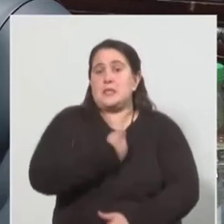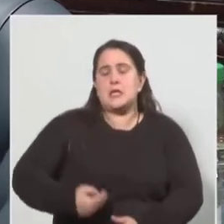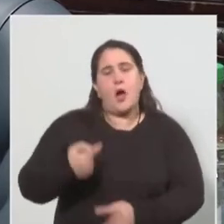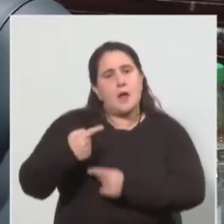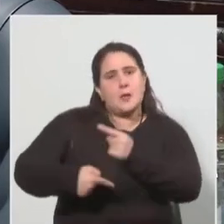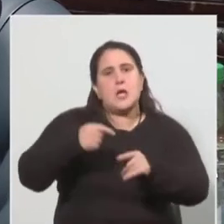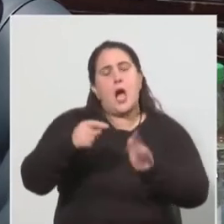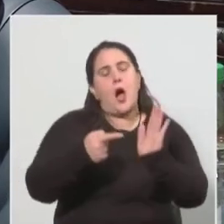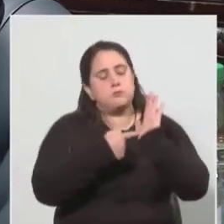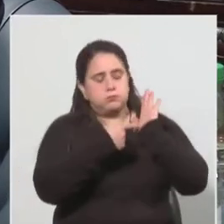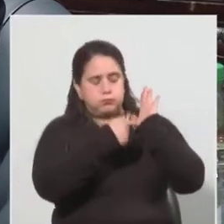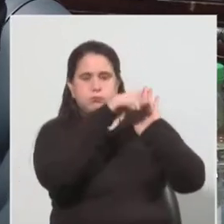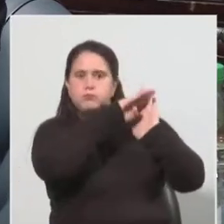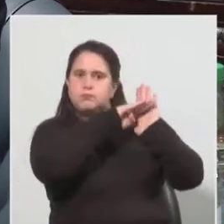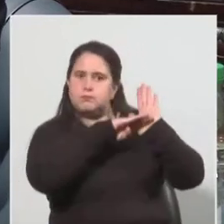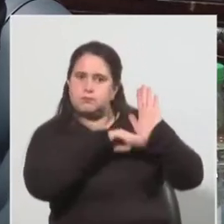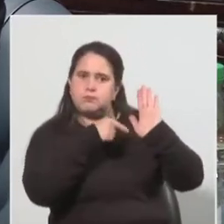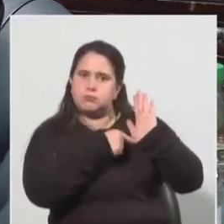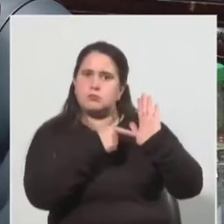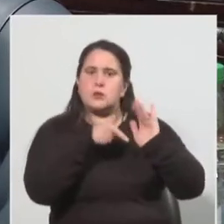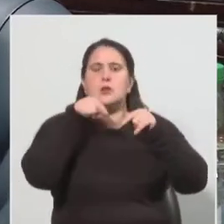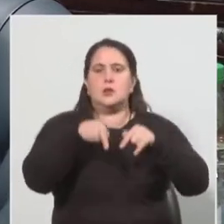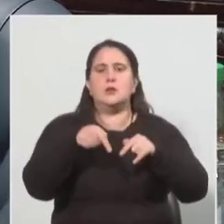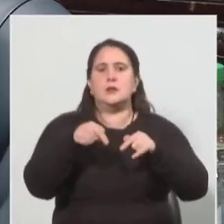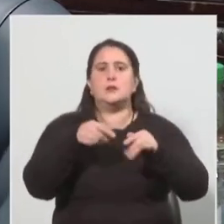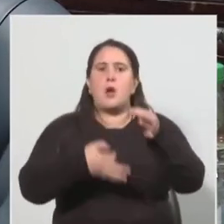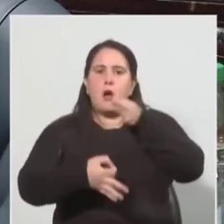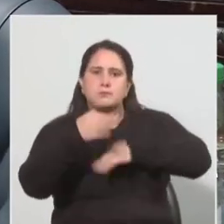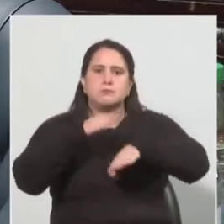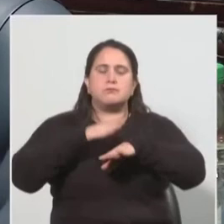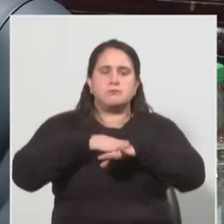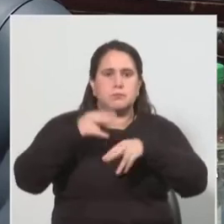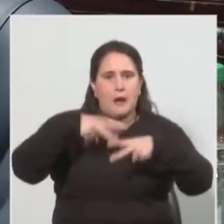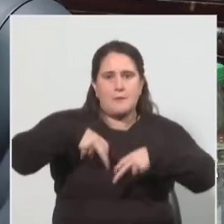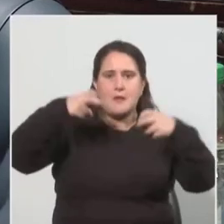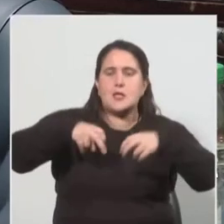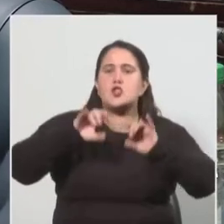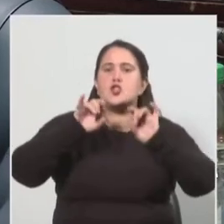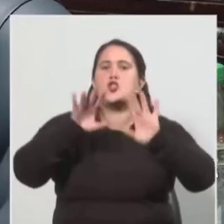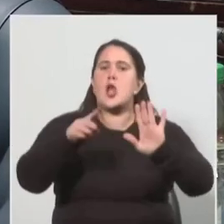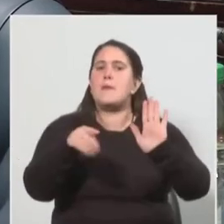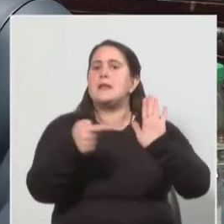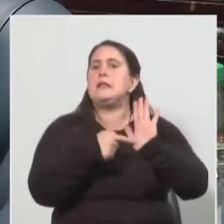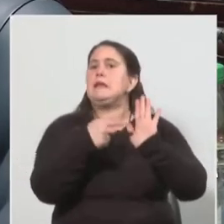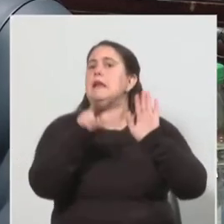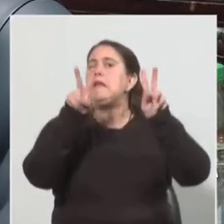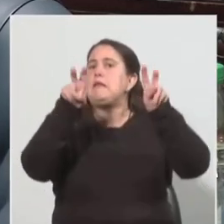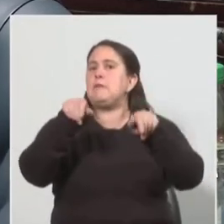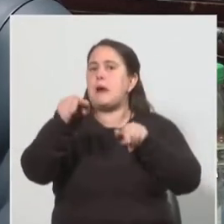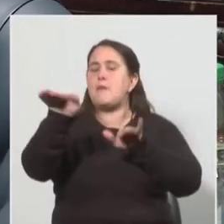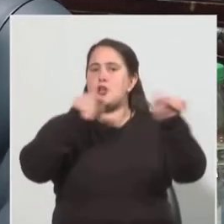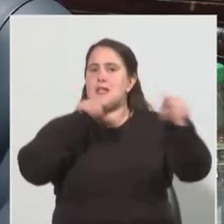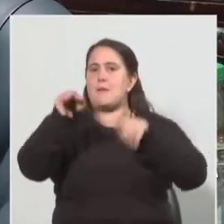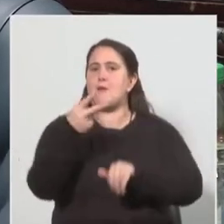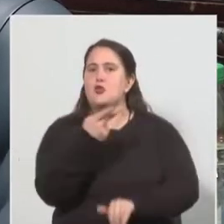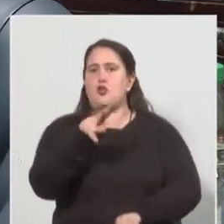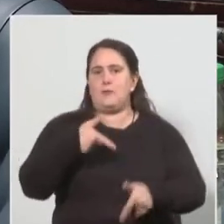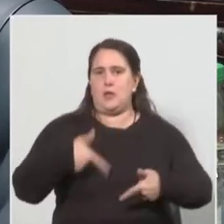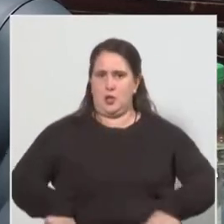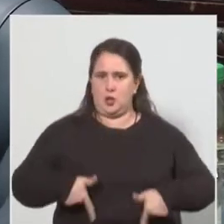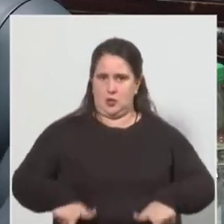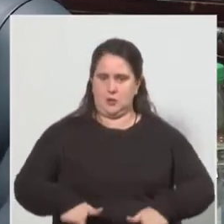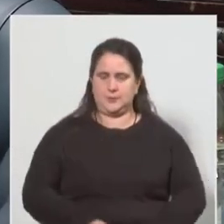presidenta, que esta interpelación va a circunscribirse al tema por el que los ministros fueron